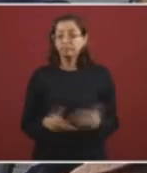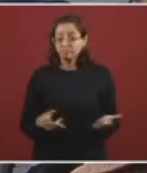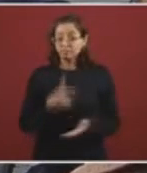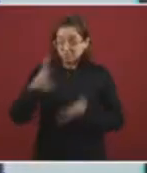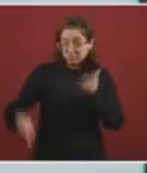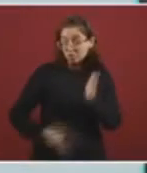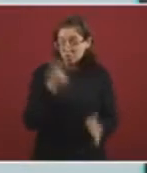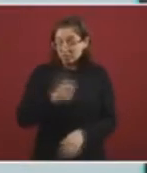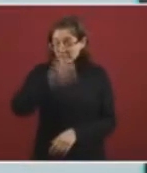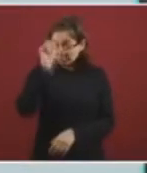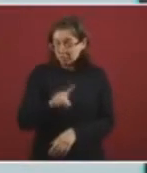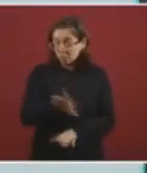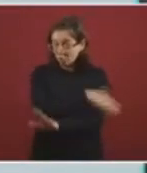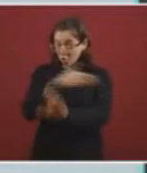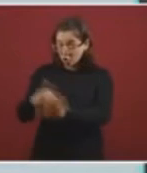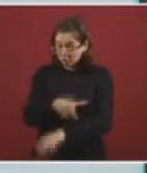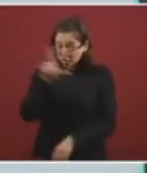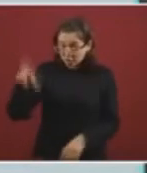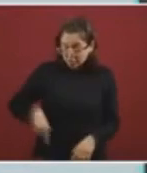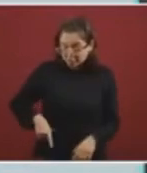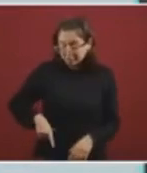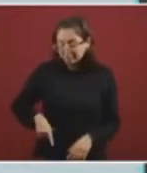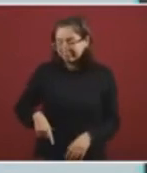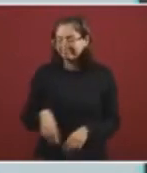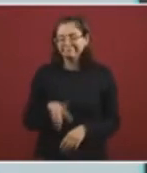otro golpe de Estado.